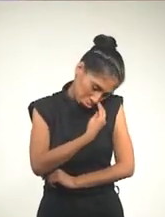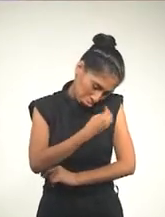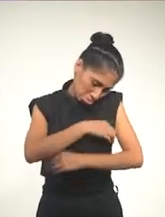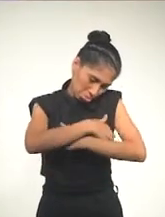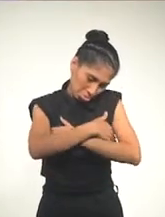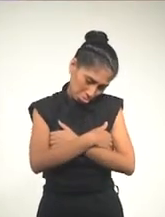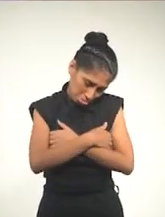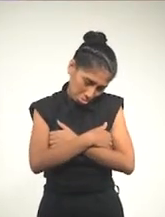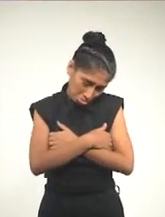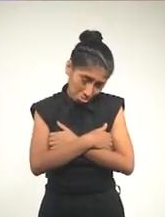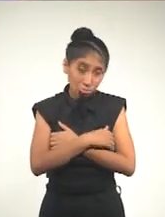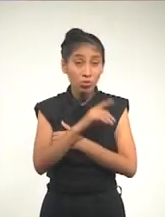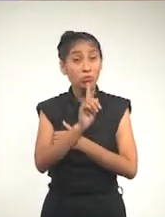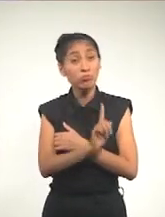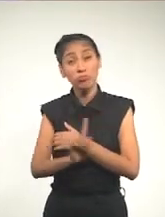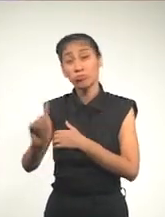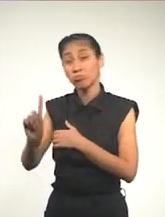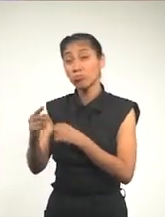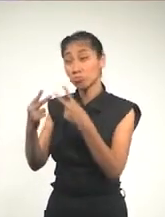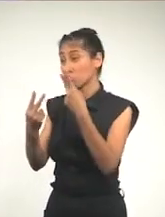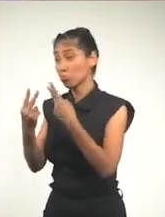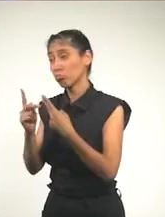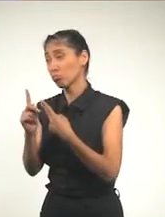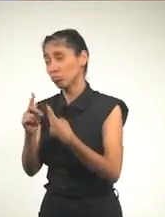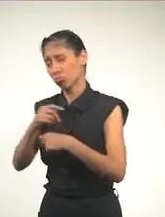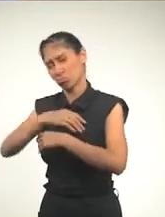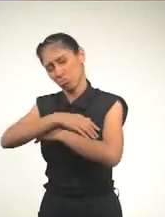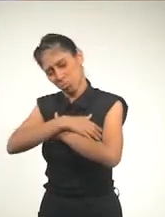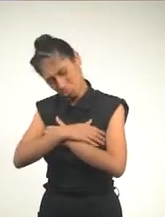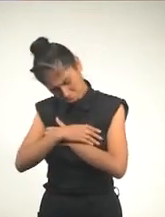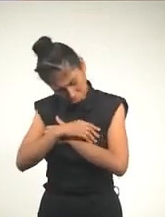tristes cuando no podemos salir a visitar a alguien que queremos.